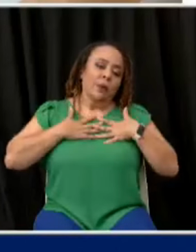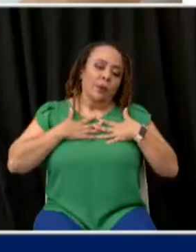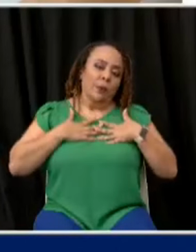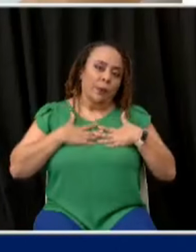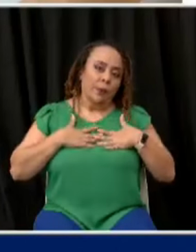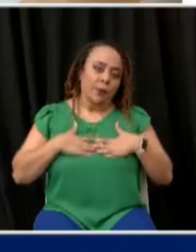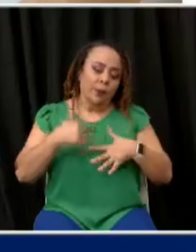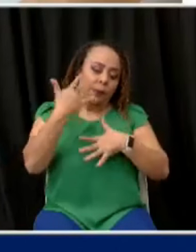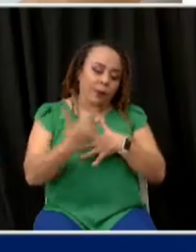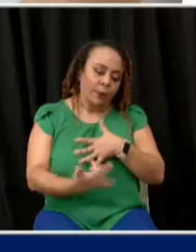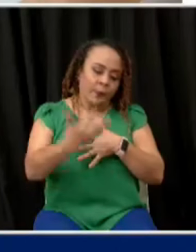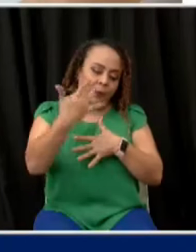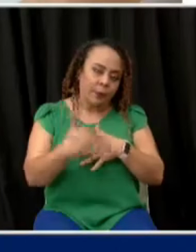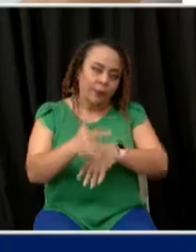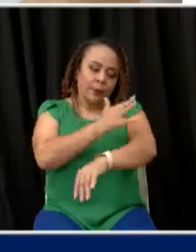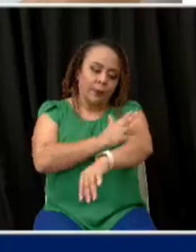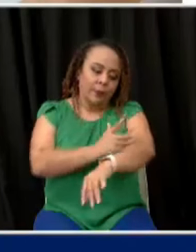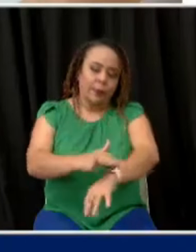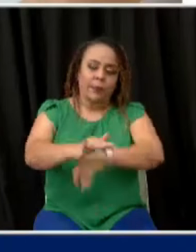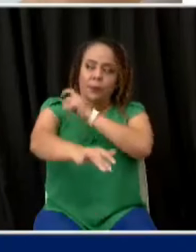circulación central y